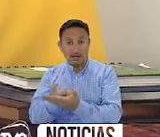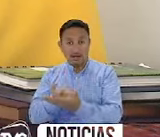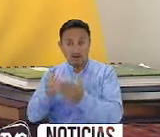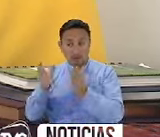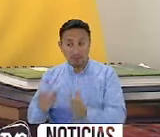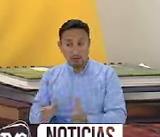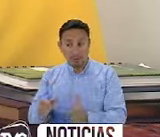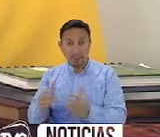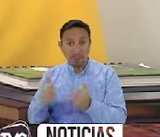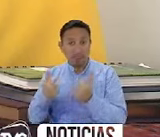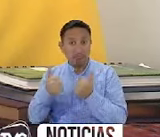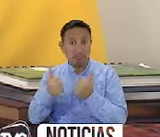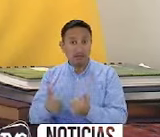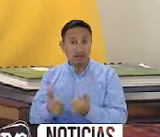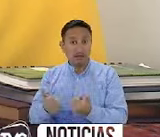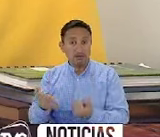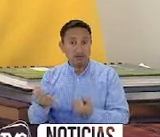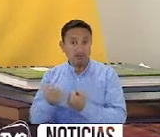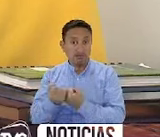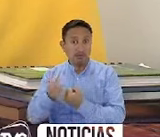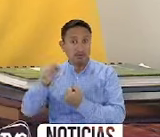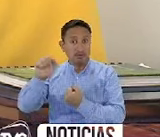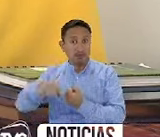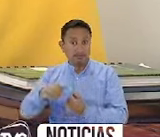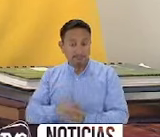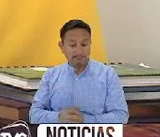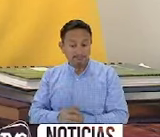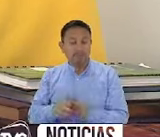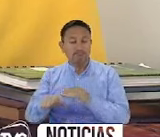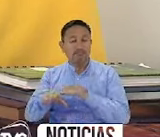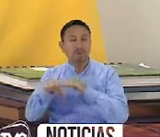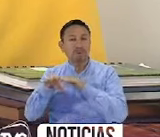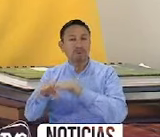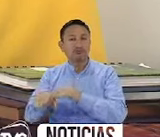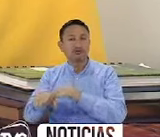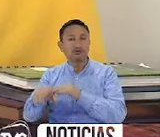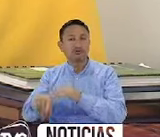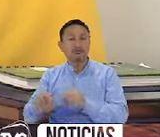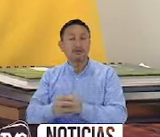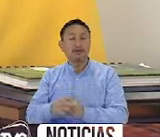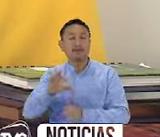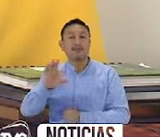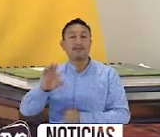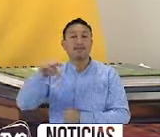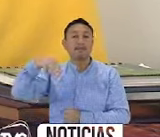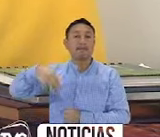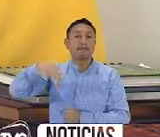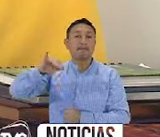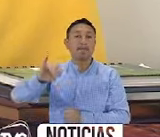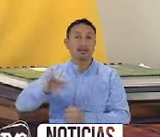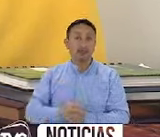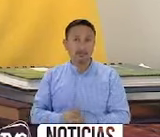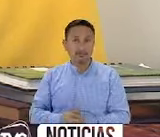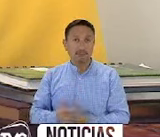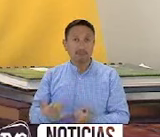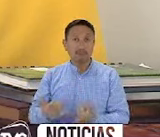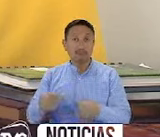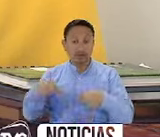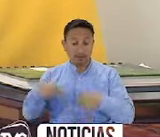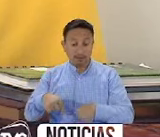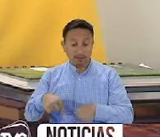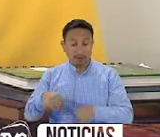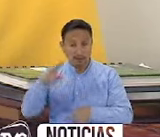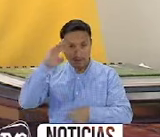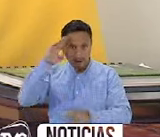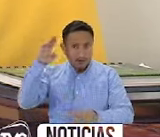bien fundamentadas. Es más, están respaldadas por el Fondo Monetario Internacional, que este rato está aquí con una misión y